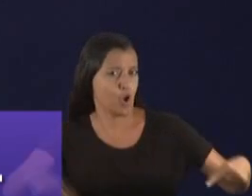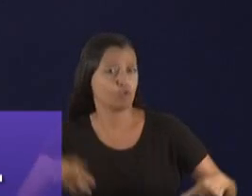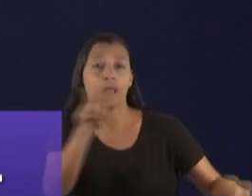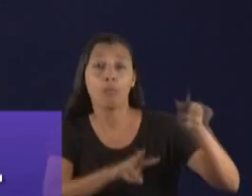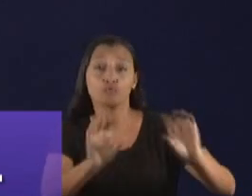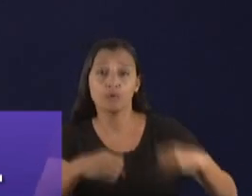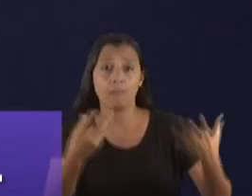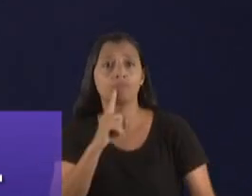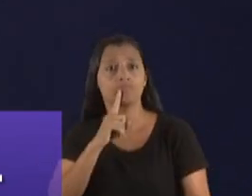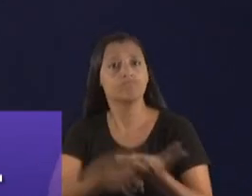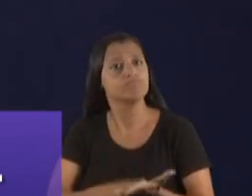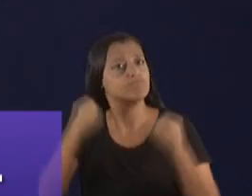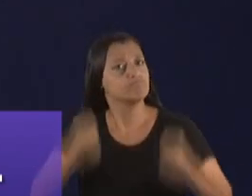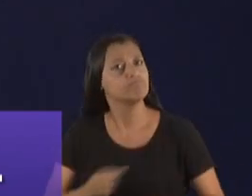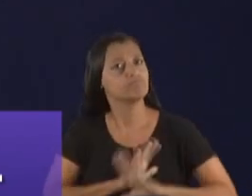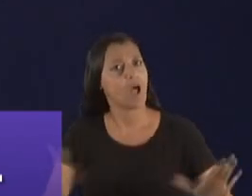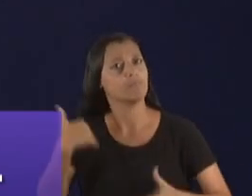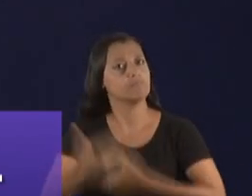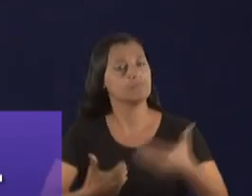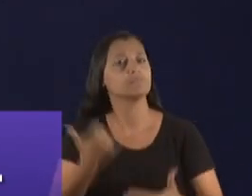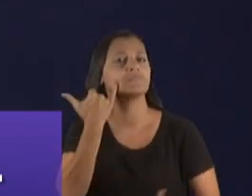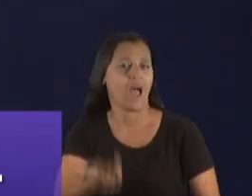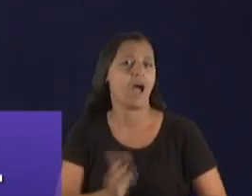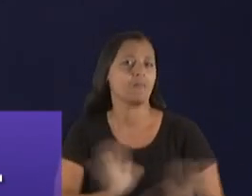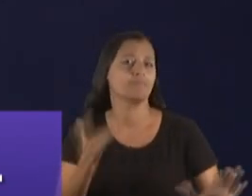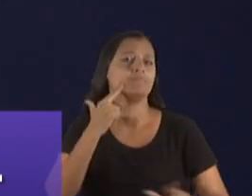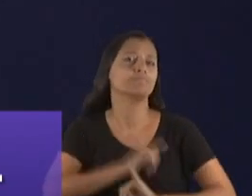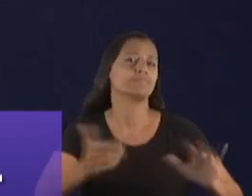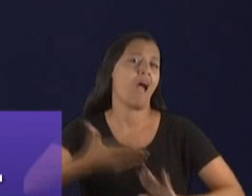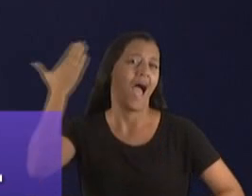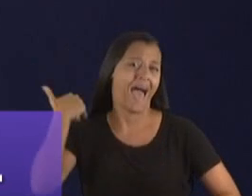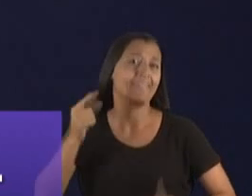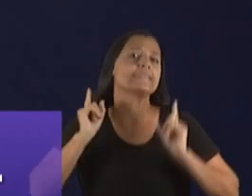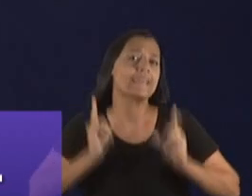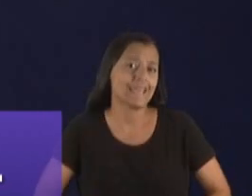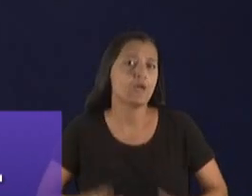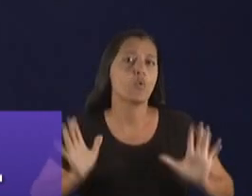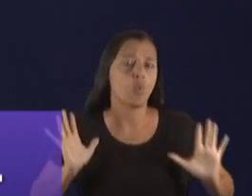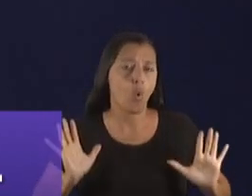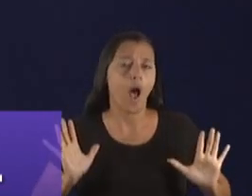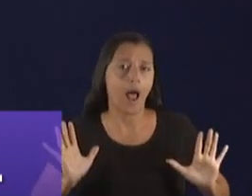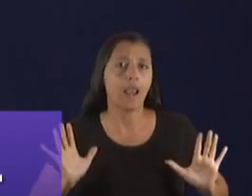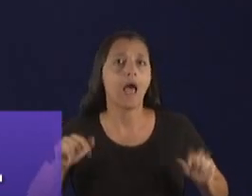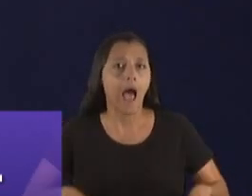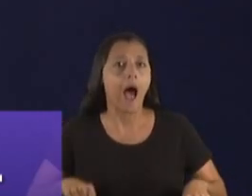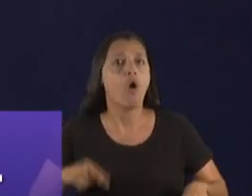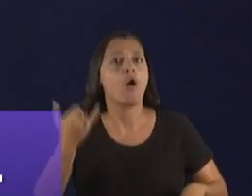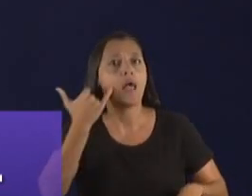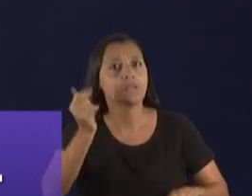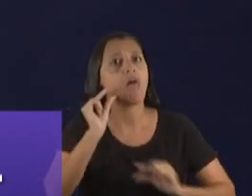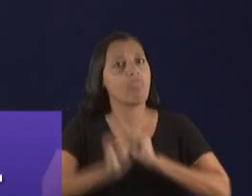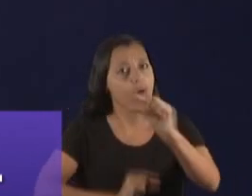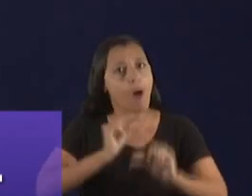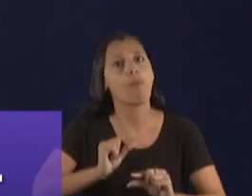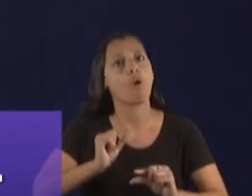tomó la decisión de avanzar, esto por supuesto ya lo habíamos comunicado, pero estamos dando los primeros pasos